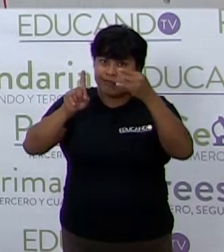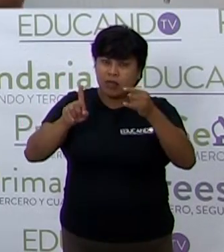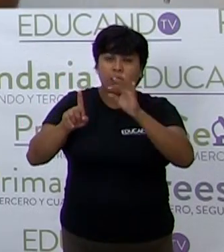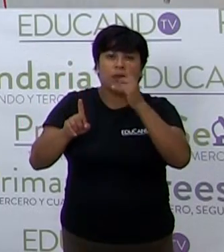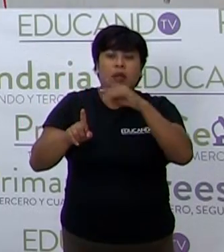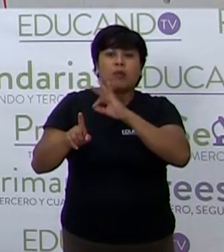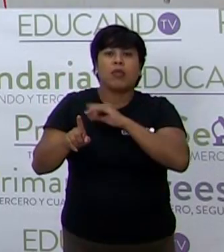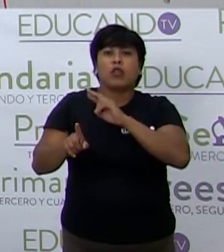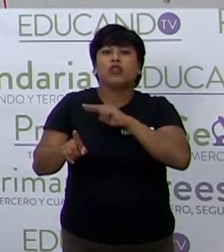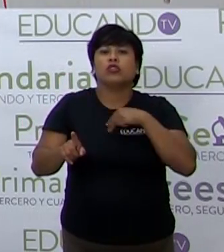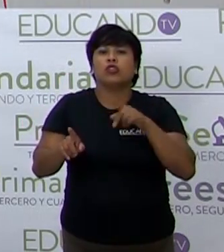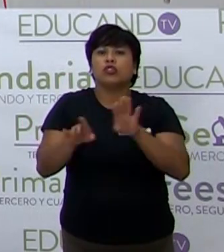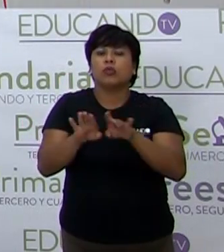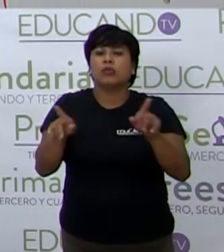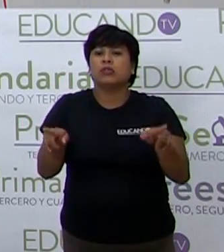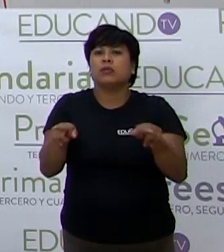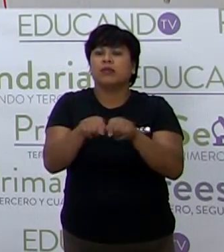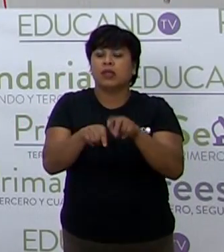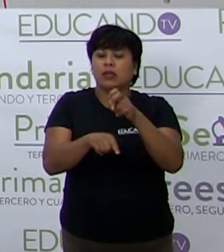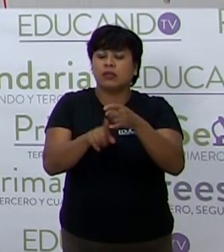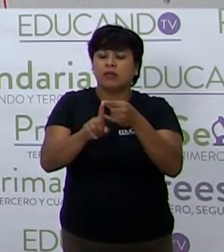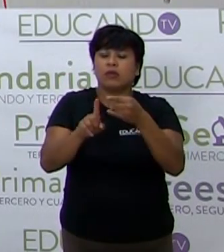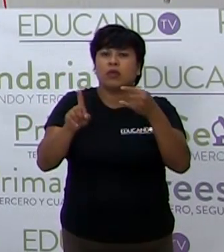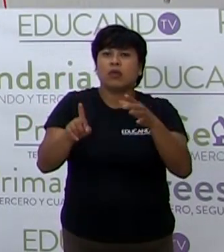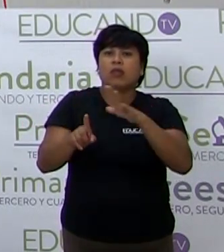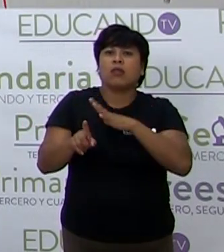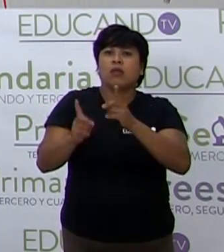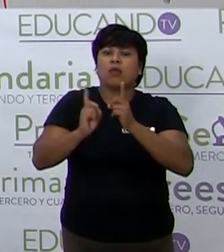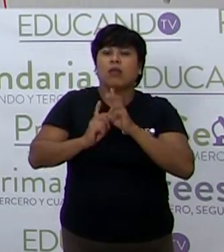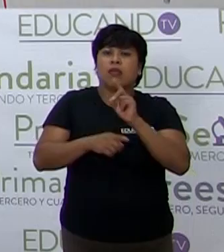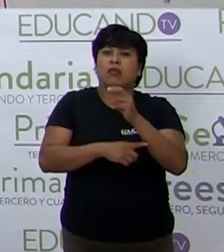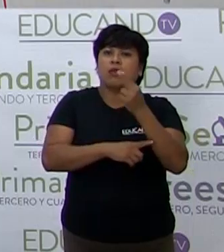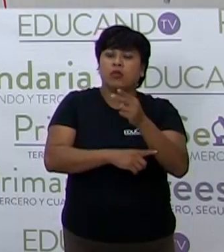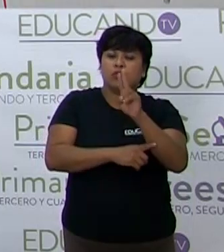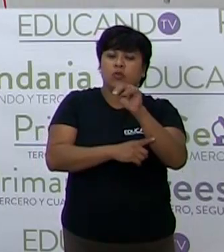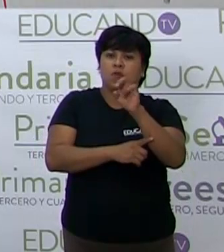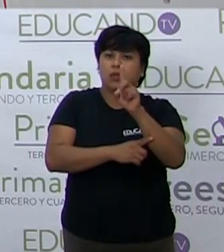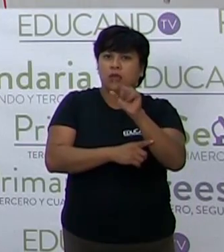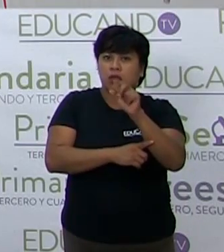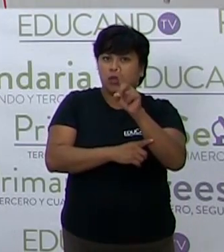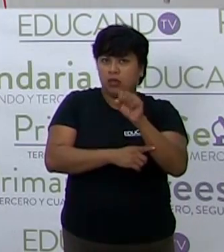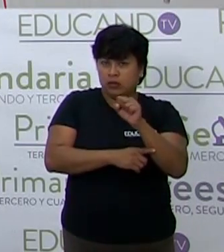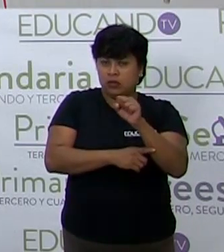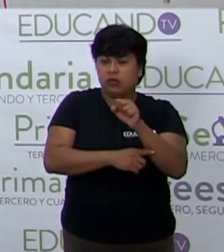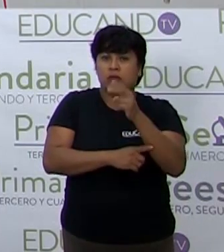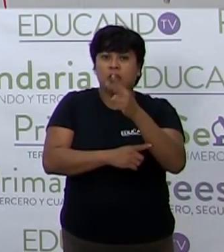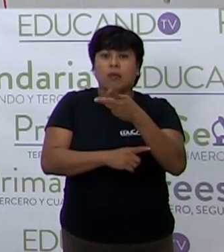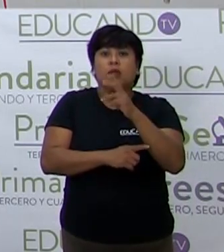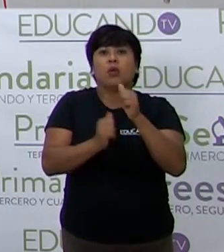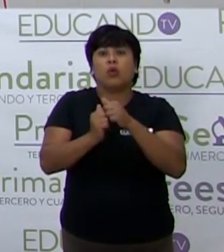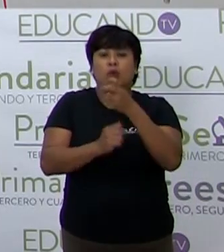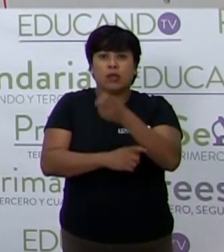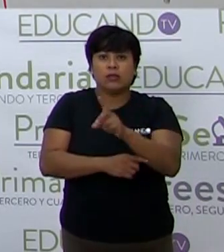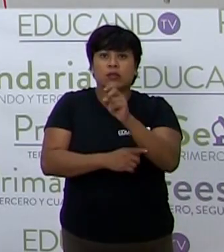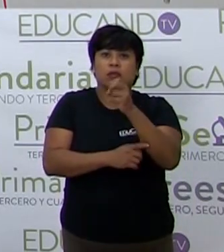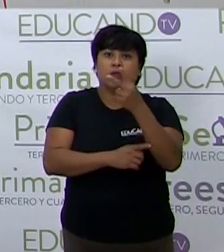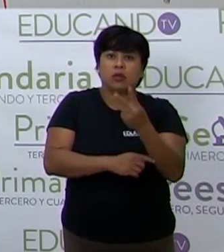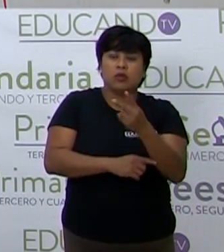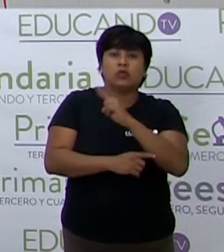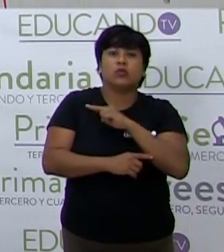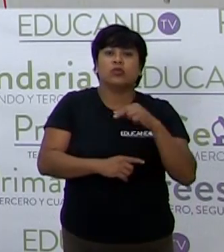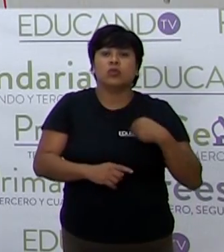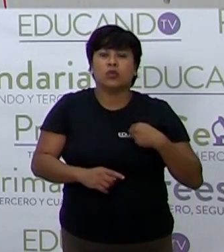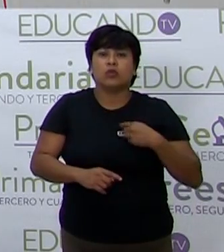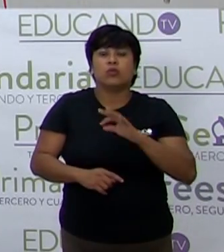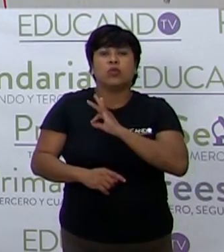podamos ejemplificar mejor. Toda la figura nos dan 32 unidades cuadradas, pero con esas 32 podemos tener,